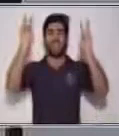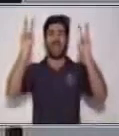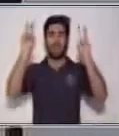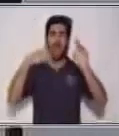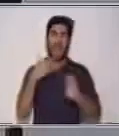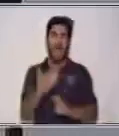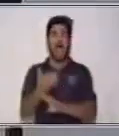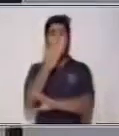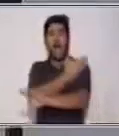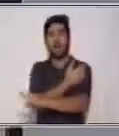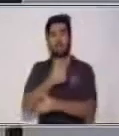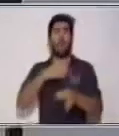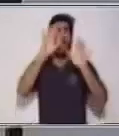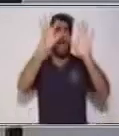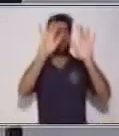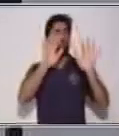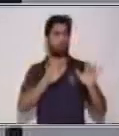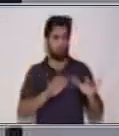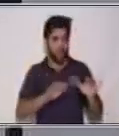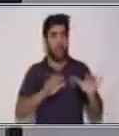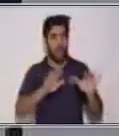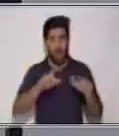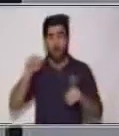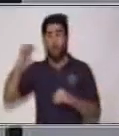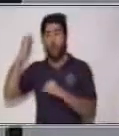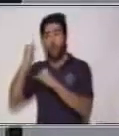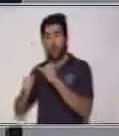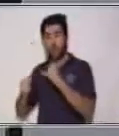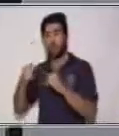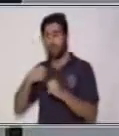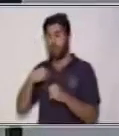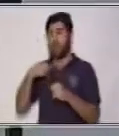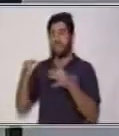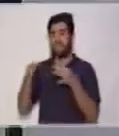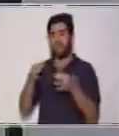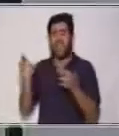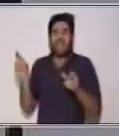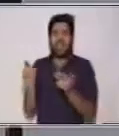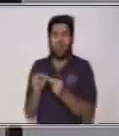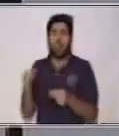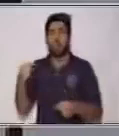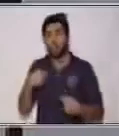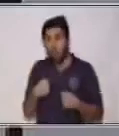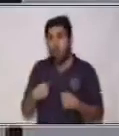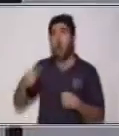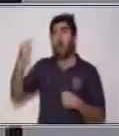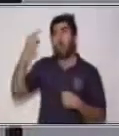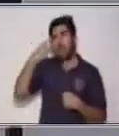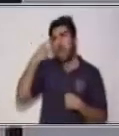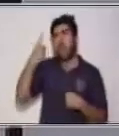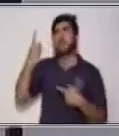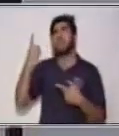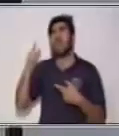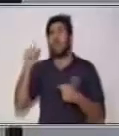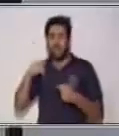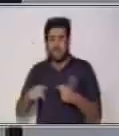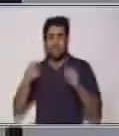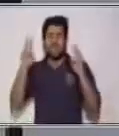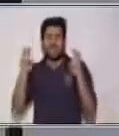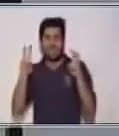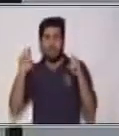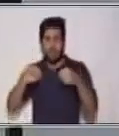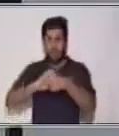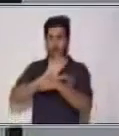bueno, yo pienso, por ejemplo, dentro de las pandemias, que la mejor solución a eso